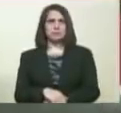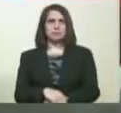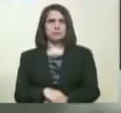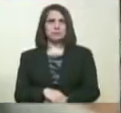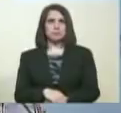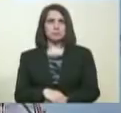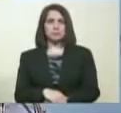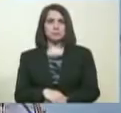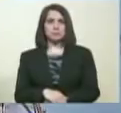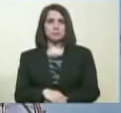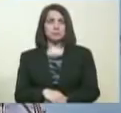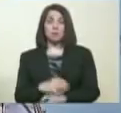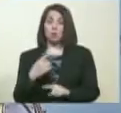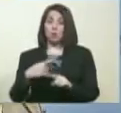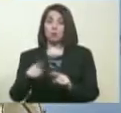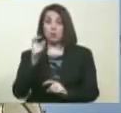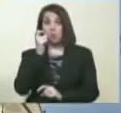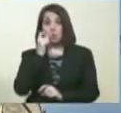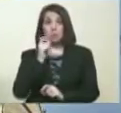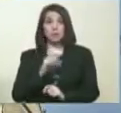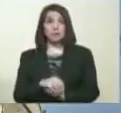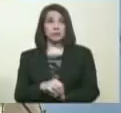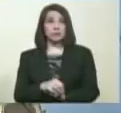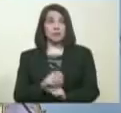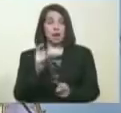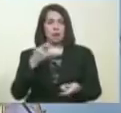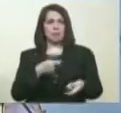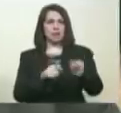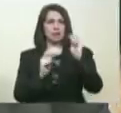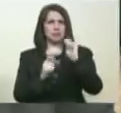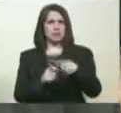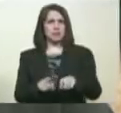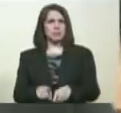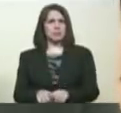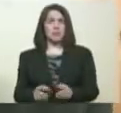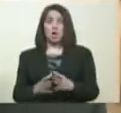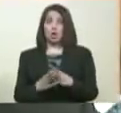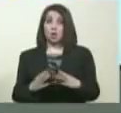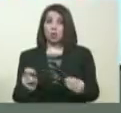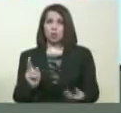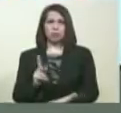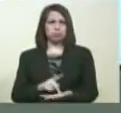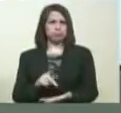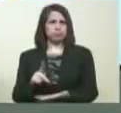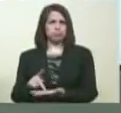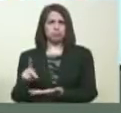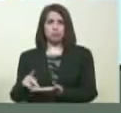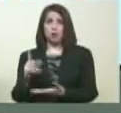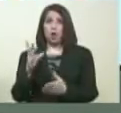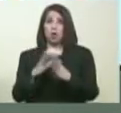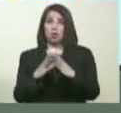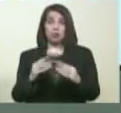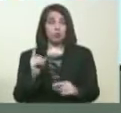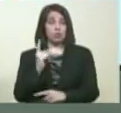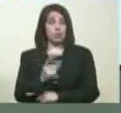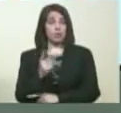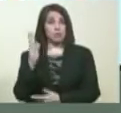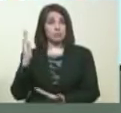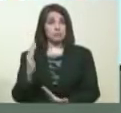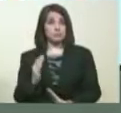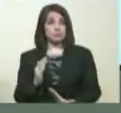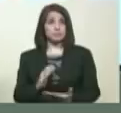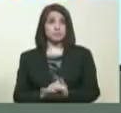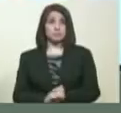¿no? Orlando Maneiro, de Pesca, entre los ministros presentes. Todos están aquí y todos deben estar. Y a